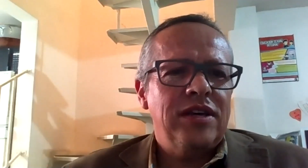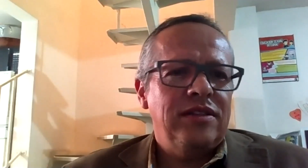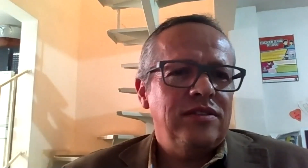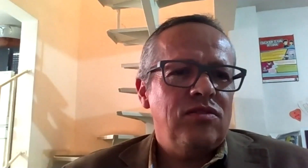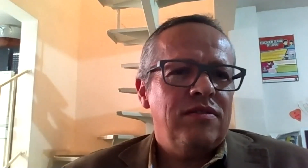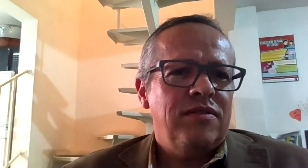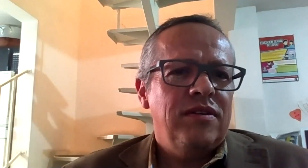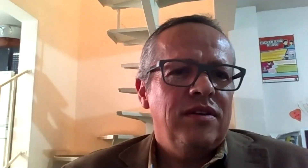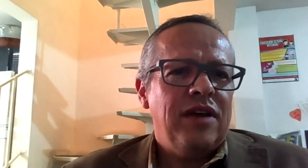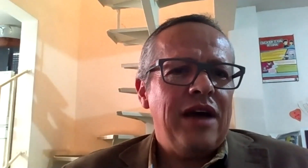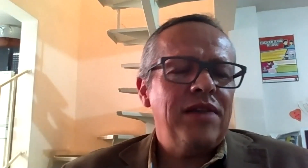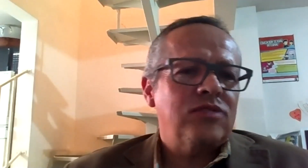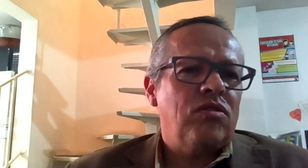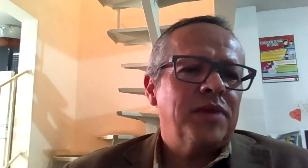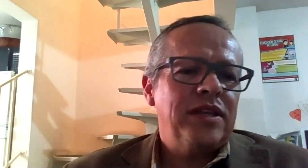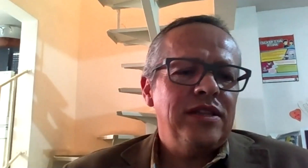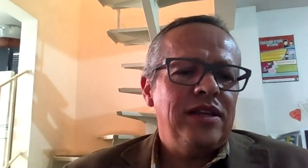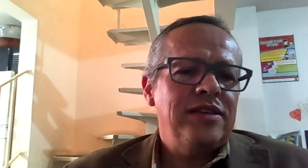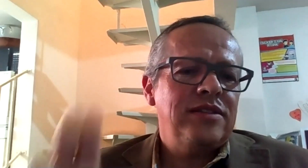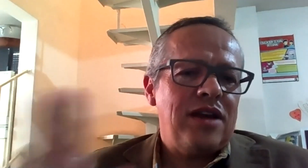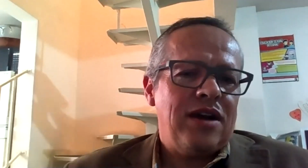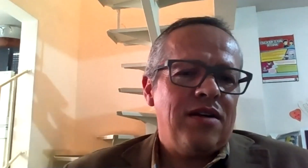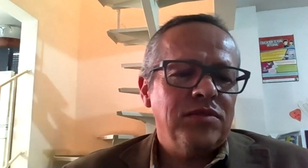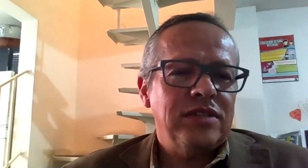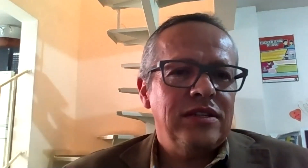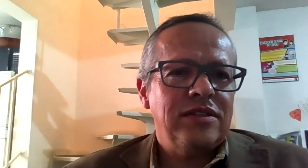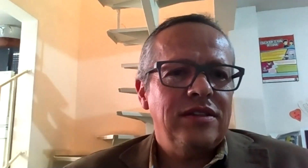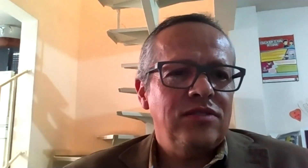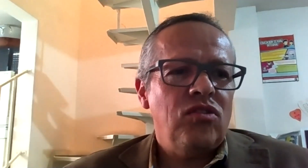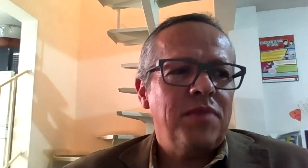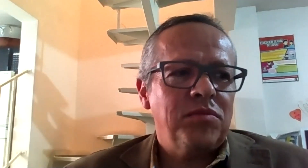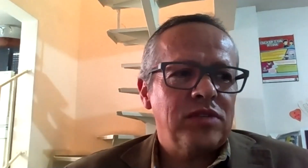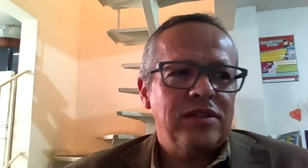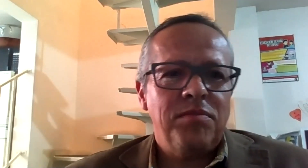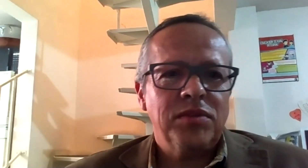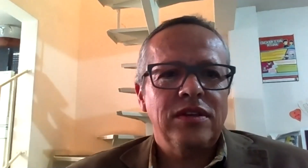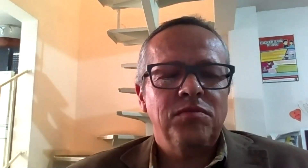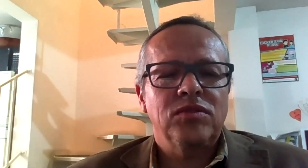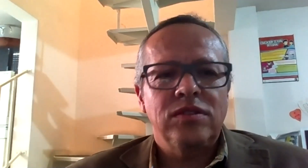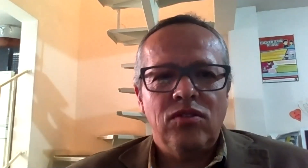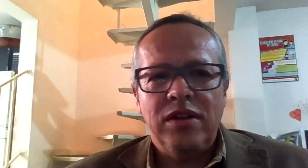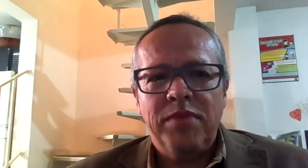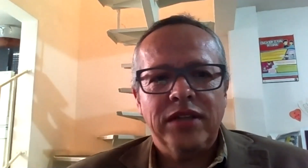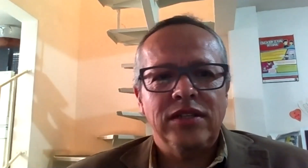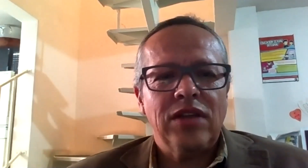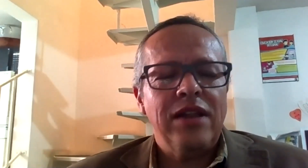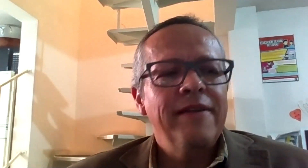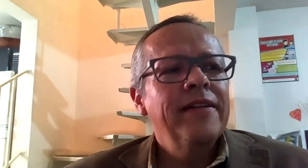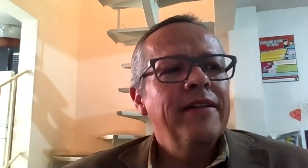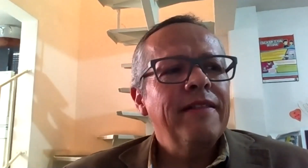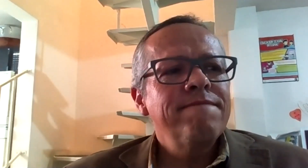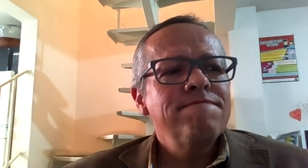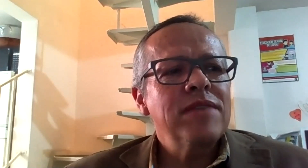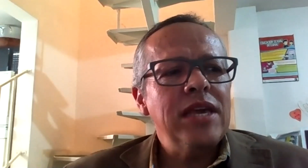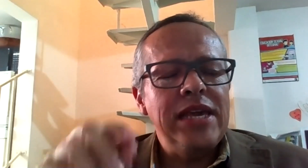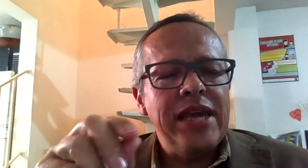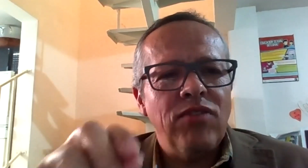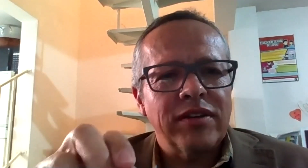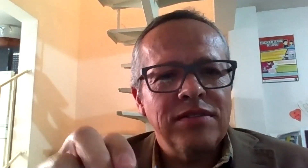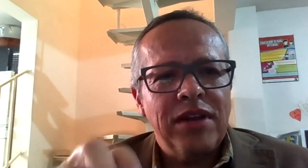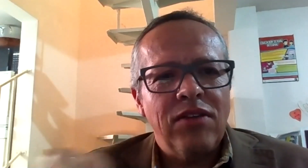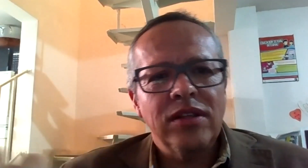dijo, así me preguntan, ¿en qué parte existen más errores por parte de los policías? A lo mejor en el llenado del IPH, o no sé. Sí,